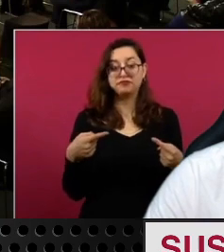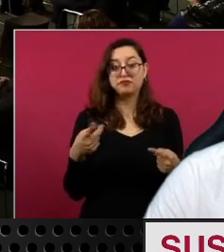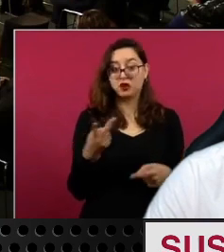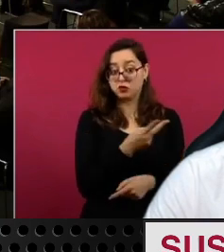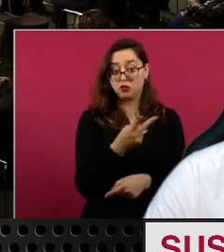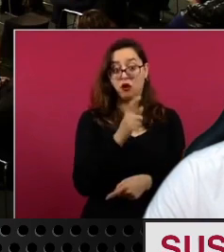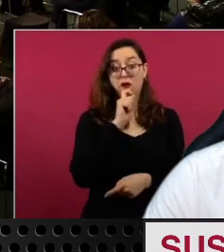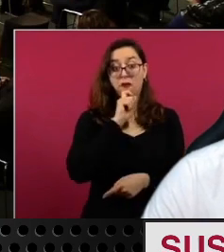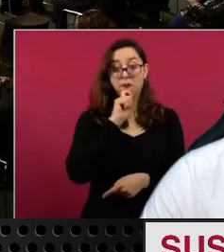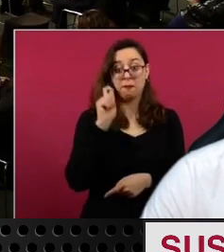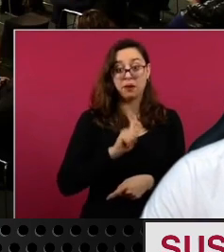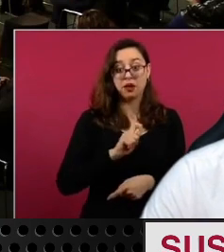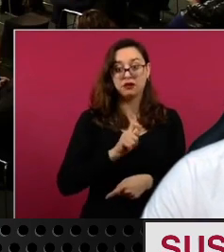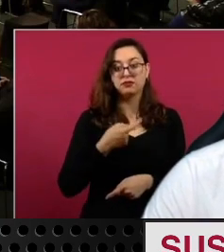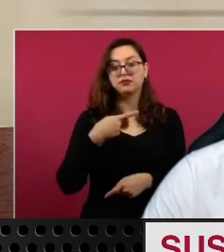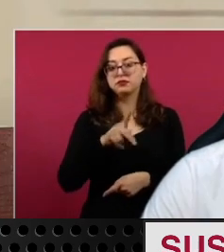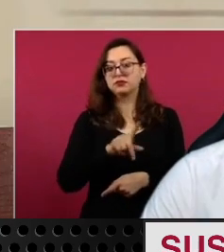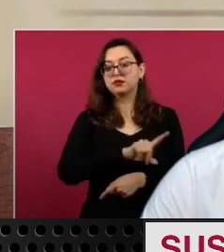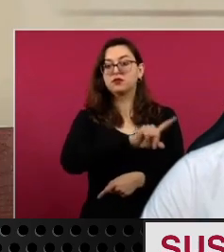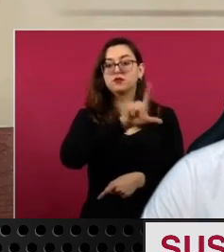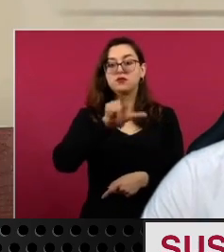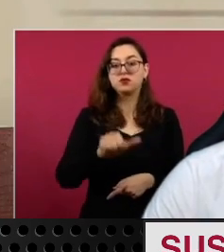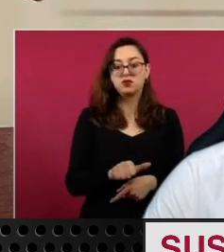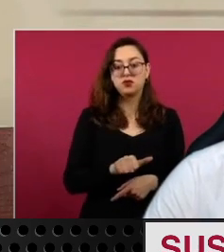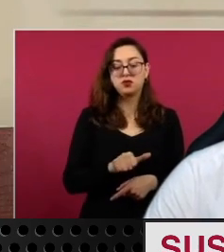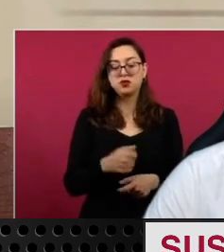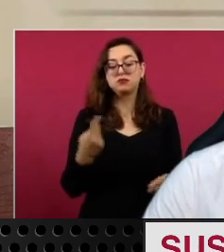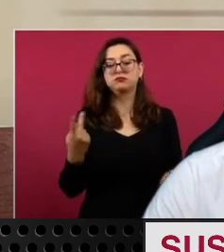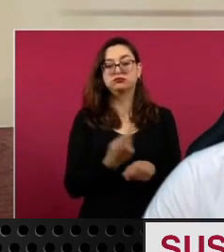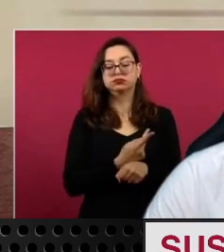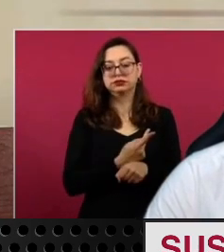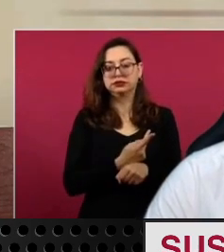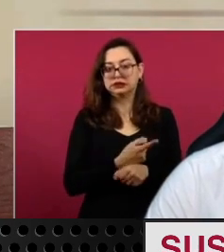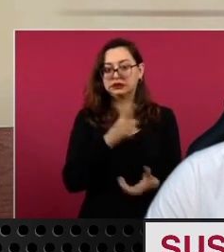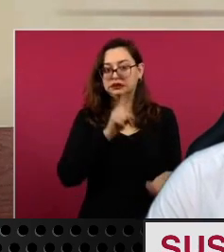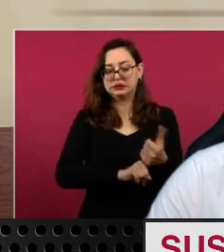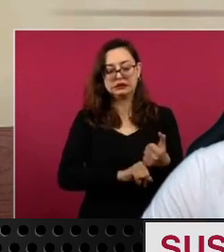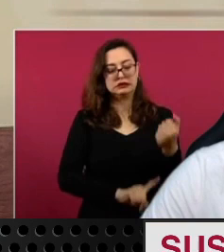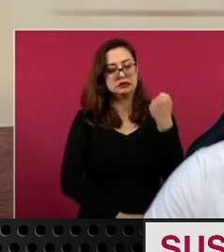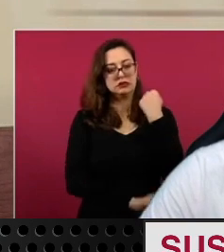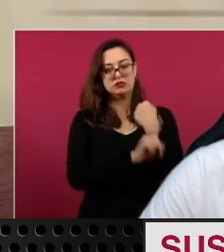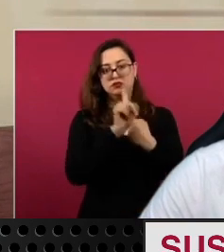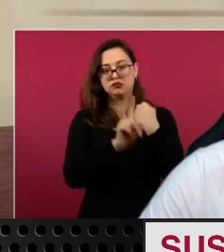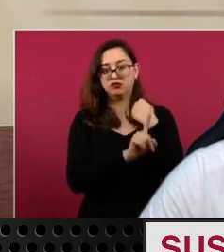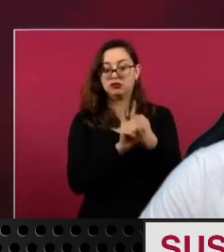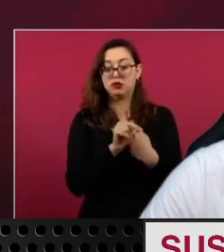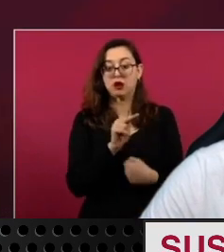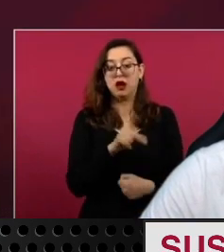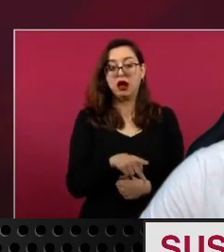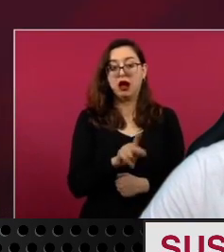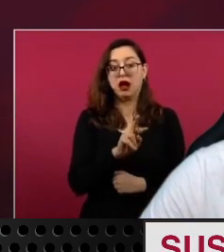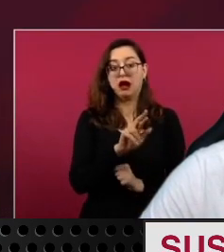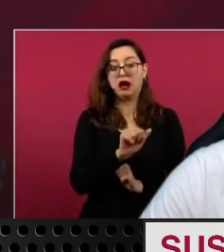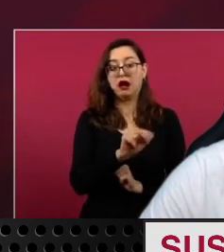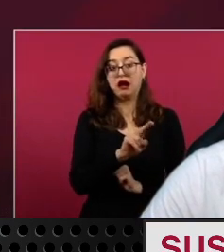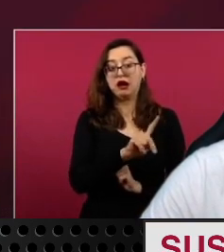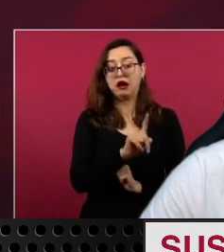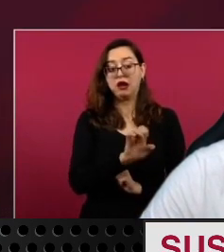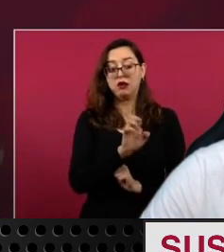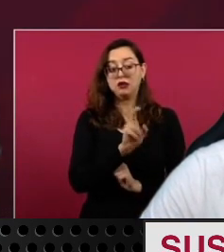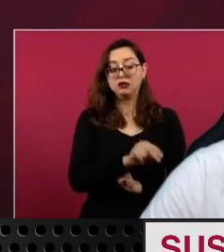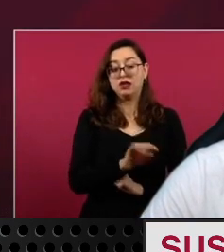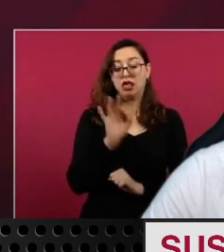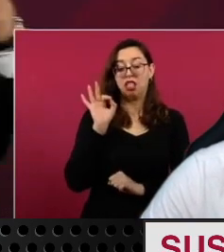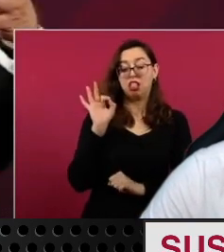pero se habla de que por las intrigas de cauce se